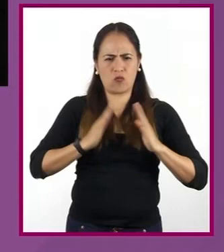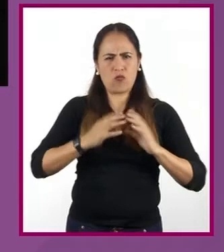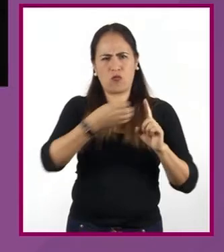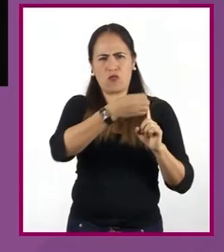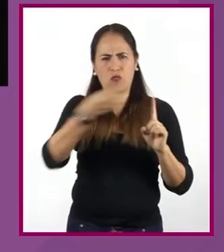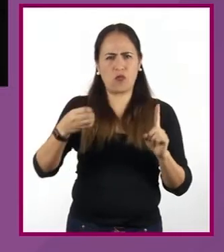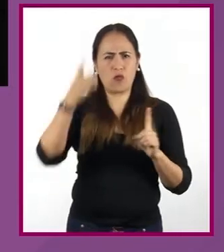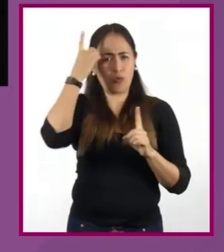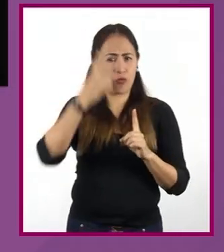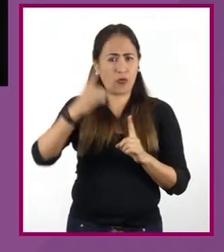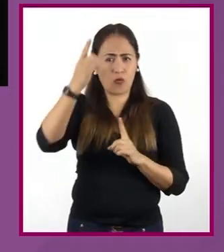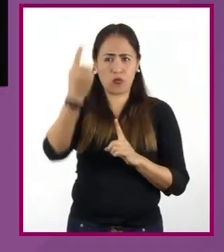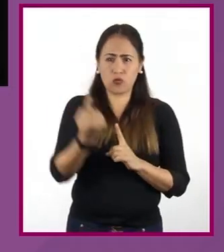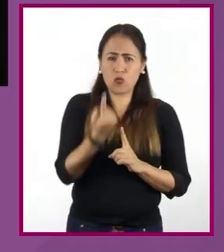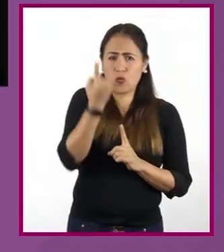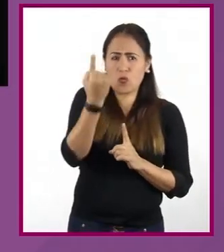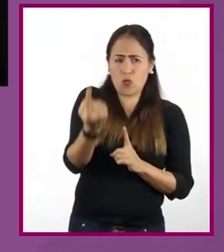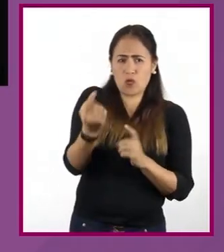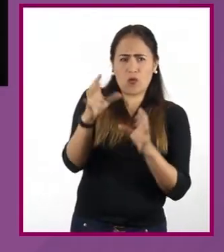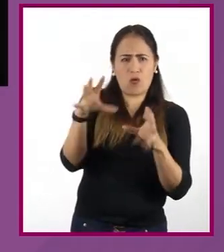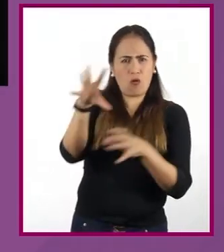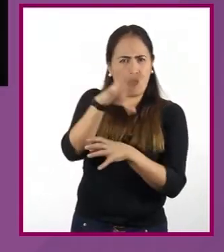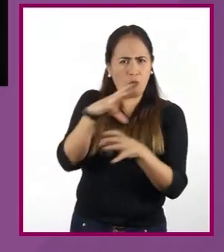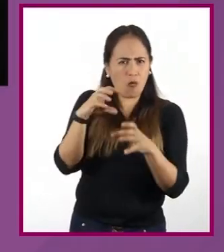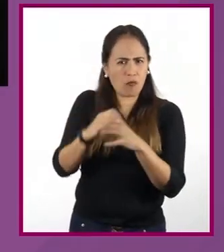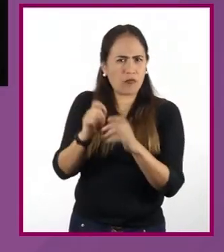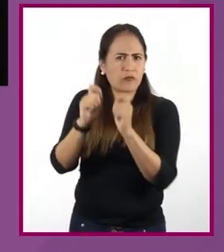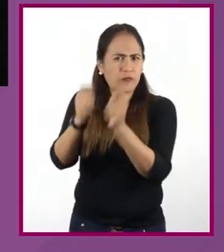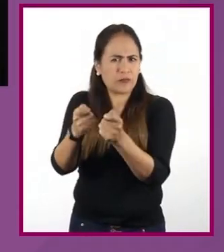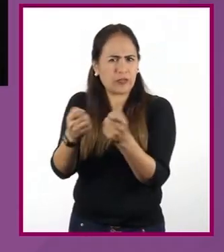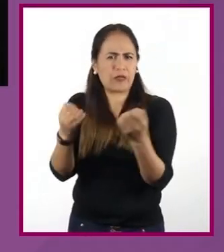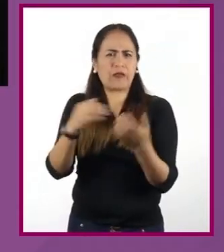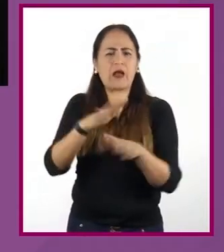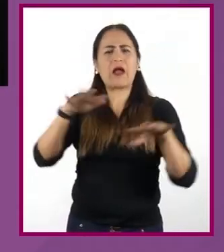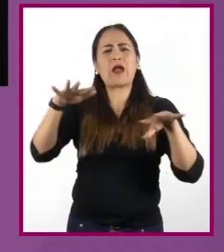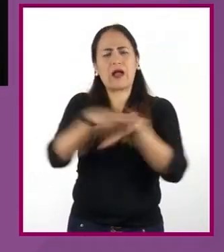Dios, y que a partir de entonces se dividió en consejos de gobierno.